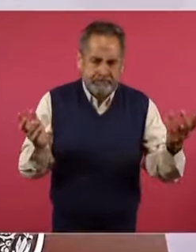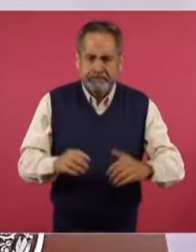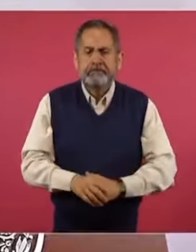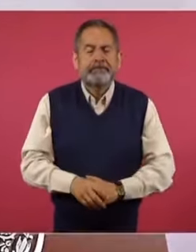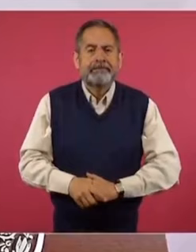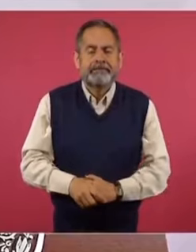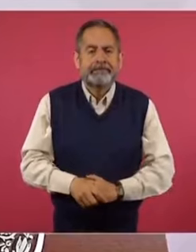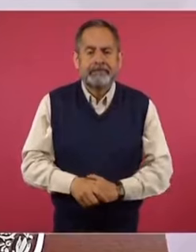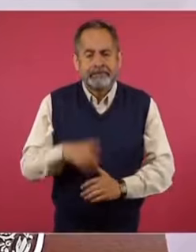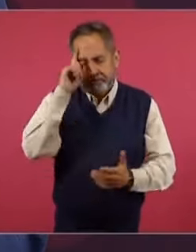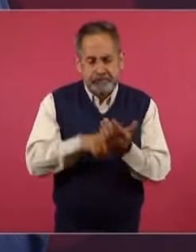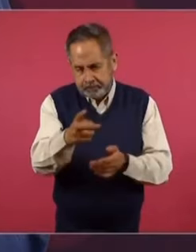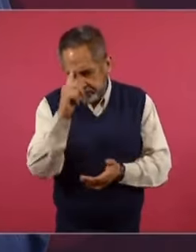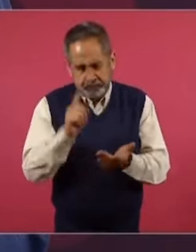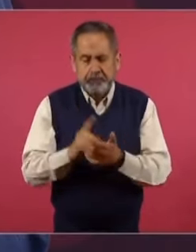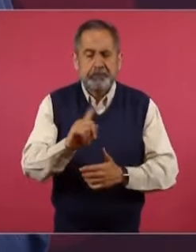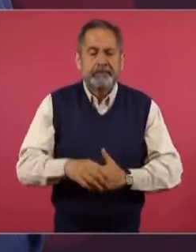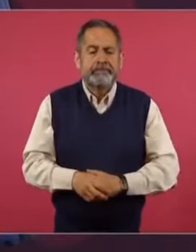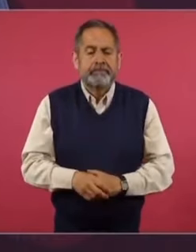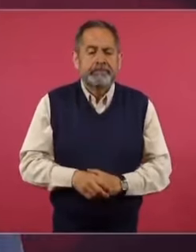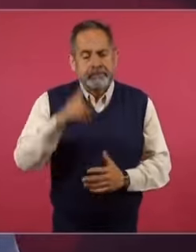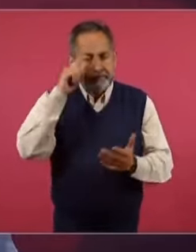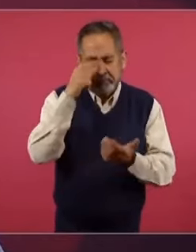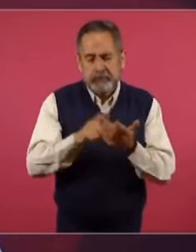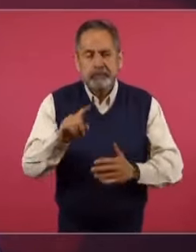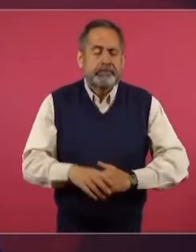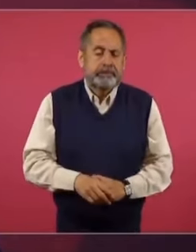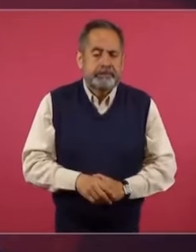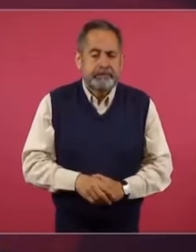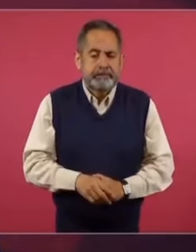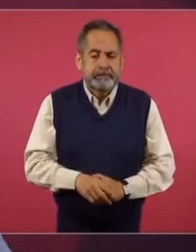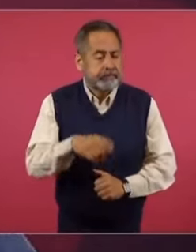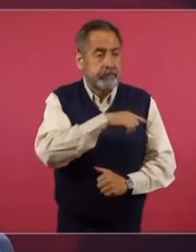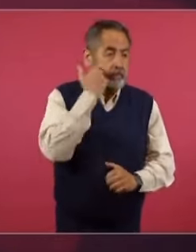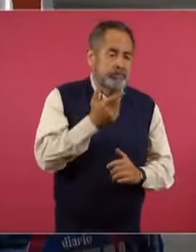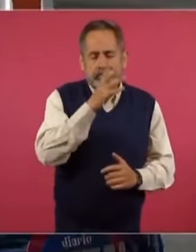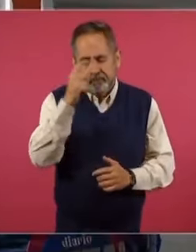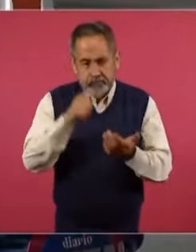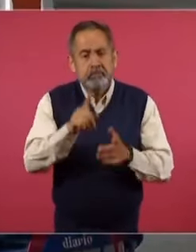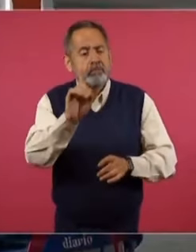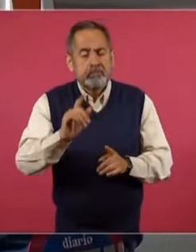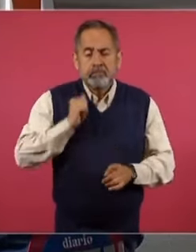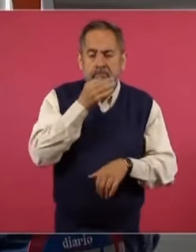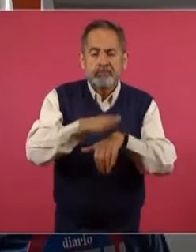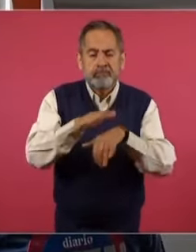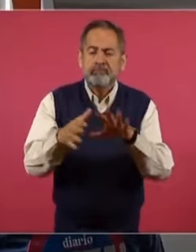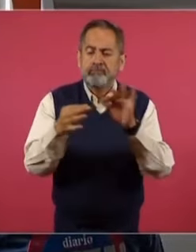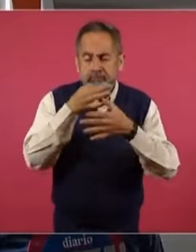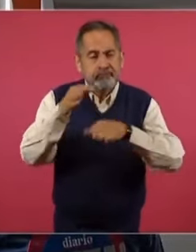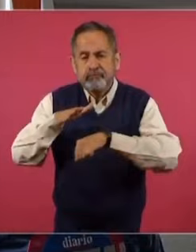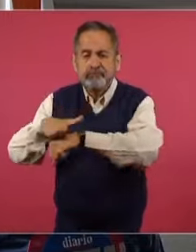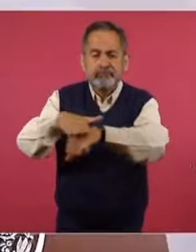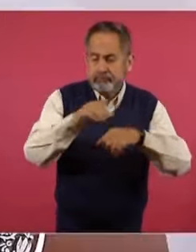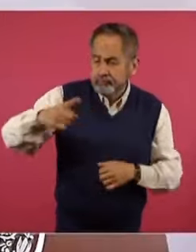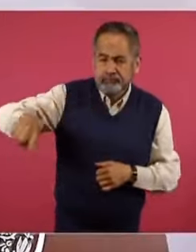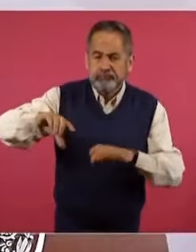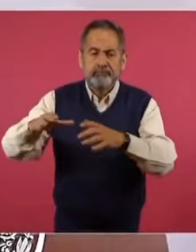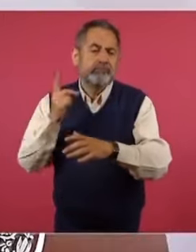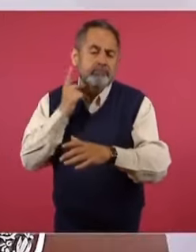abiertamente. No creo por eso que prospere ese propósito. Y aprovecho también para hacer un llamado a los